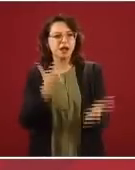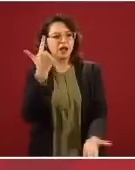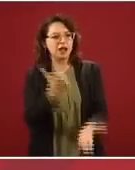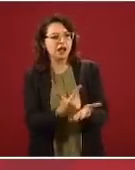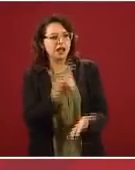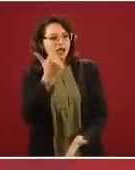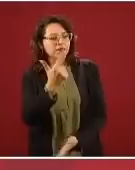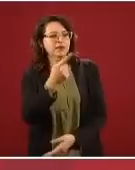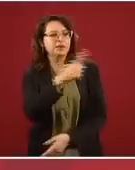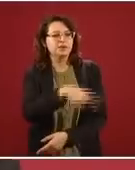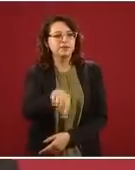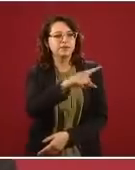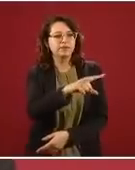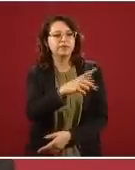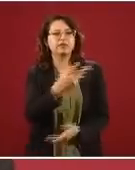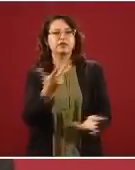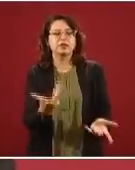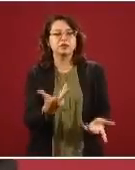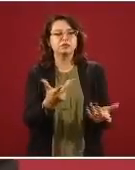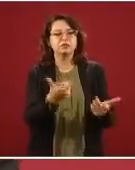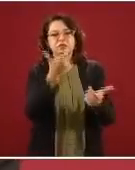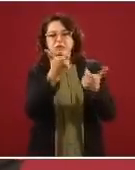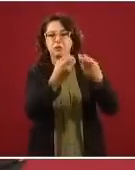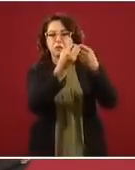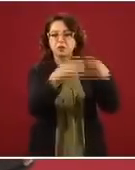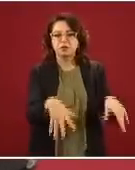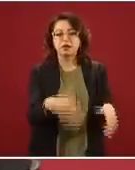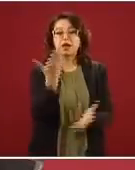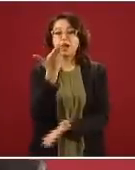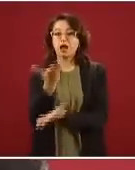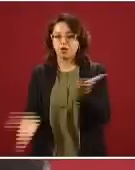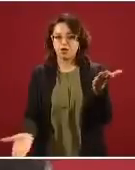Anteriormente no se recuperaba el dinero,